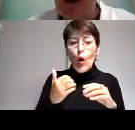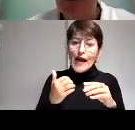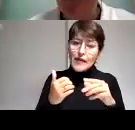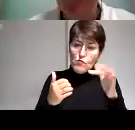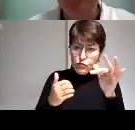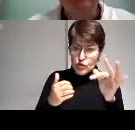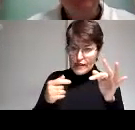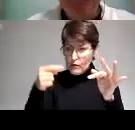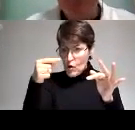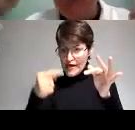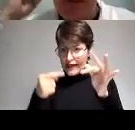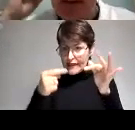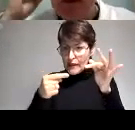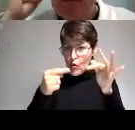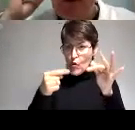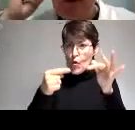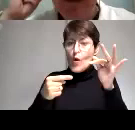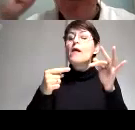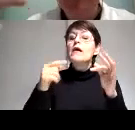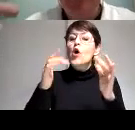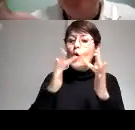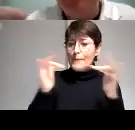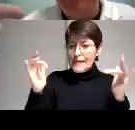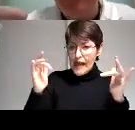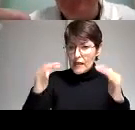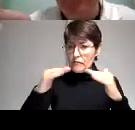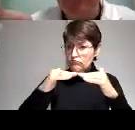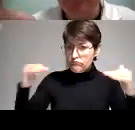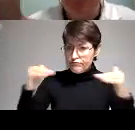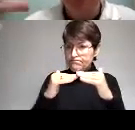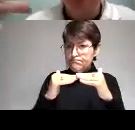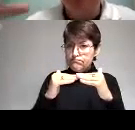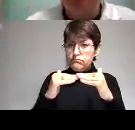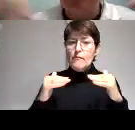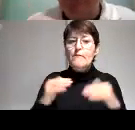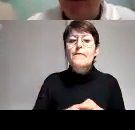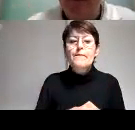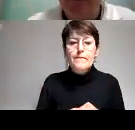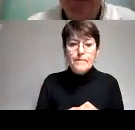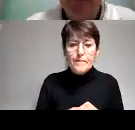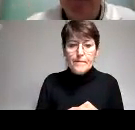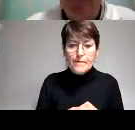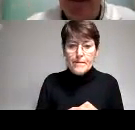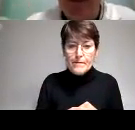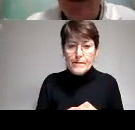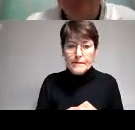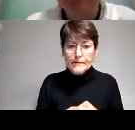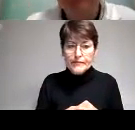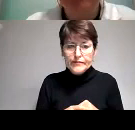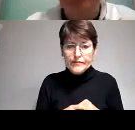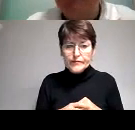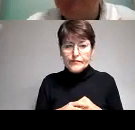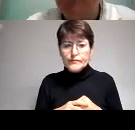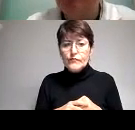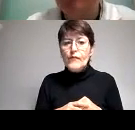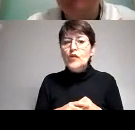para compensarse. Si la encuentra, perfecto, se unirán y ya está, y no habrá más problemas. Se establecerá una carga neutra